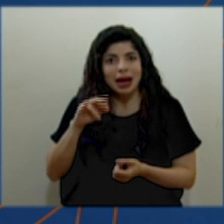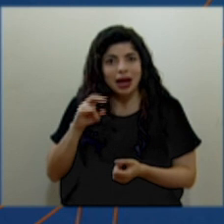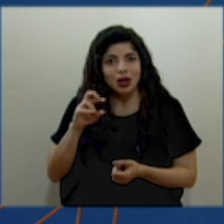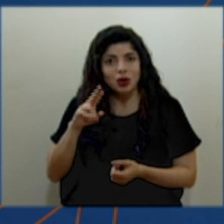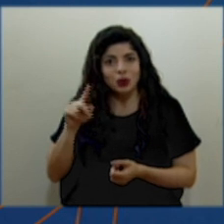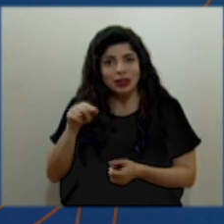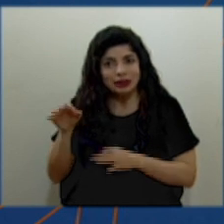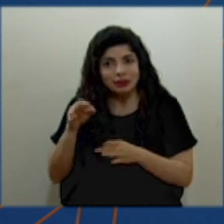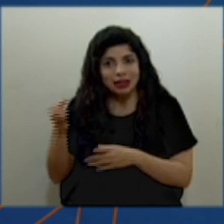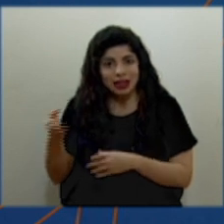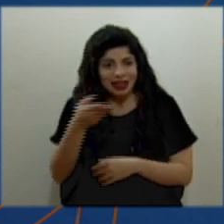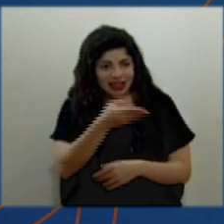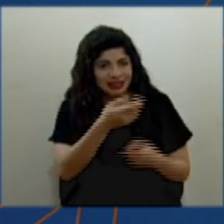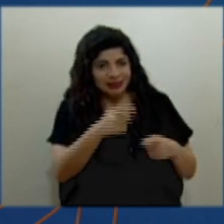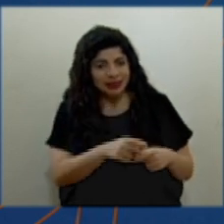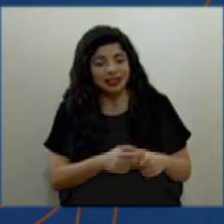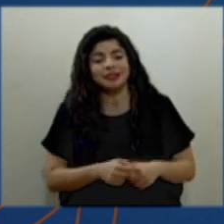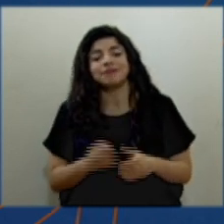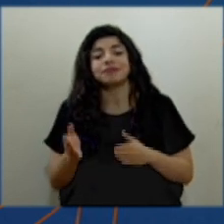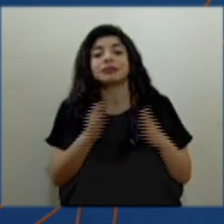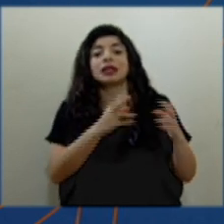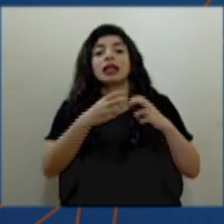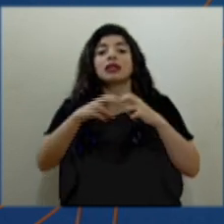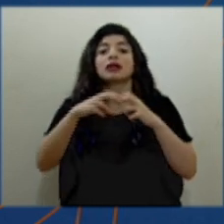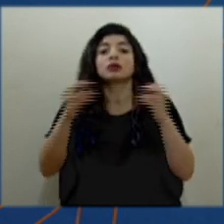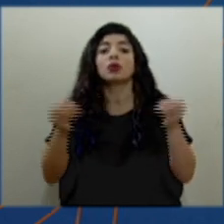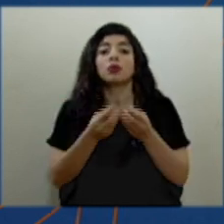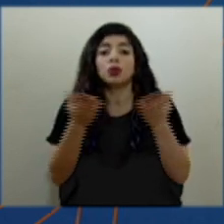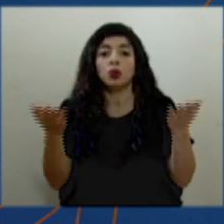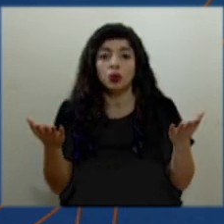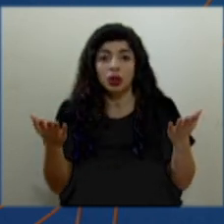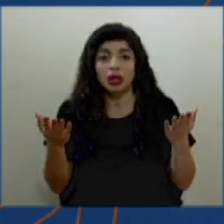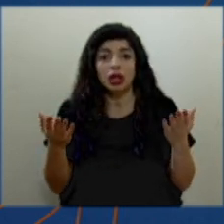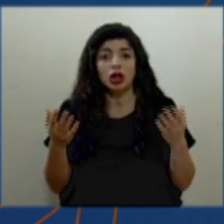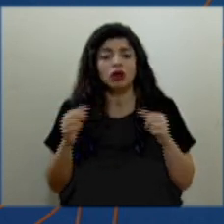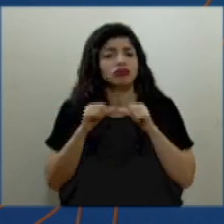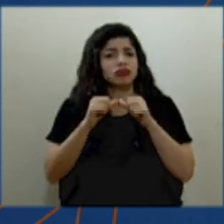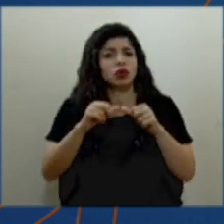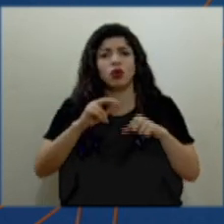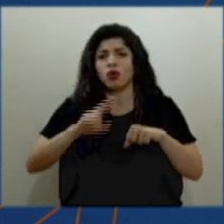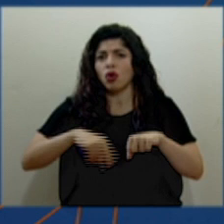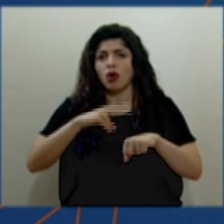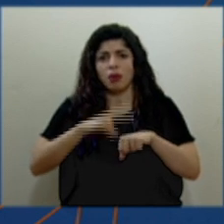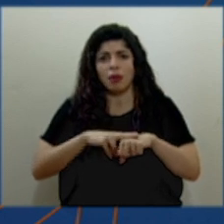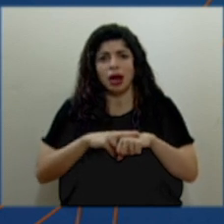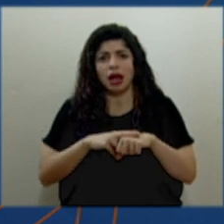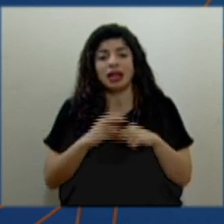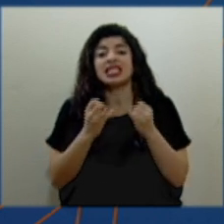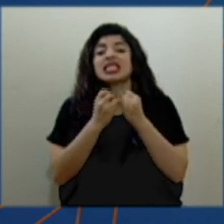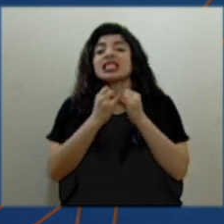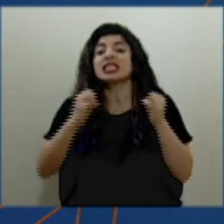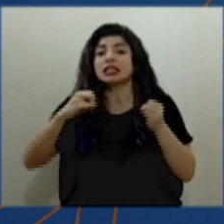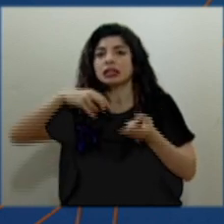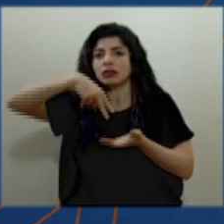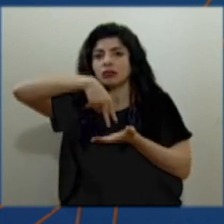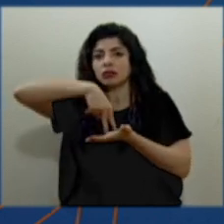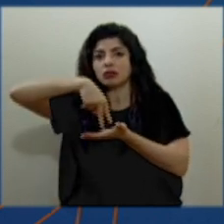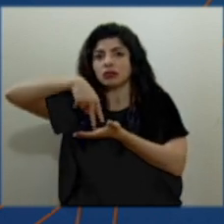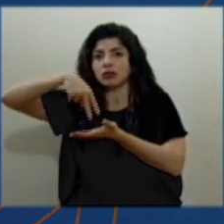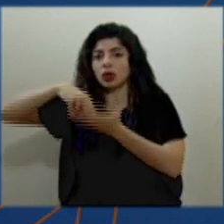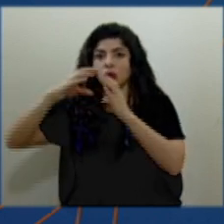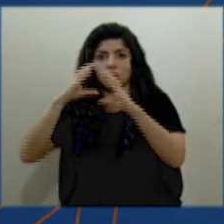Ruiz. El transporte público, de manera regular, se mantendrá sin personas de pie.